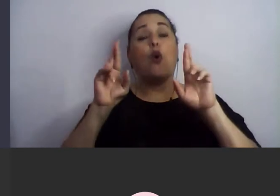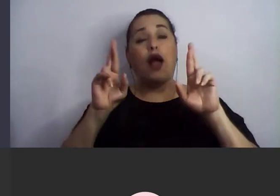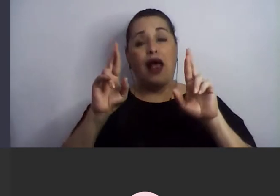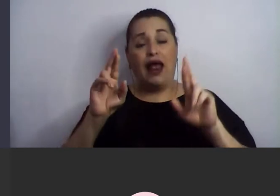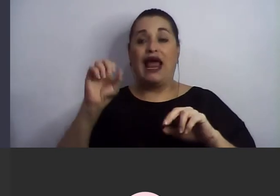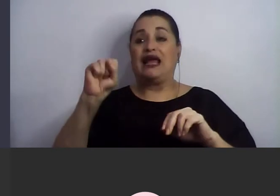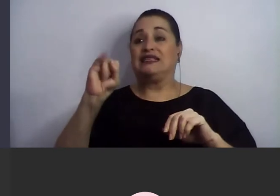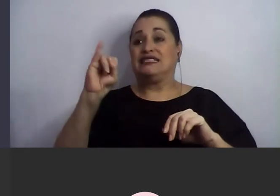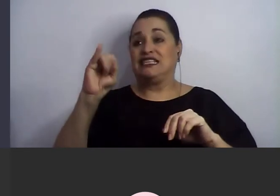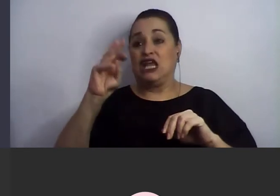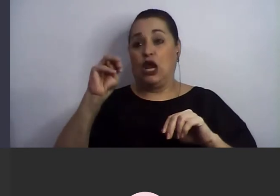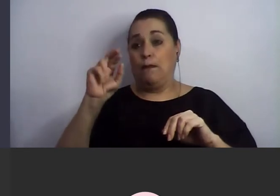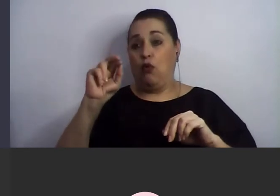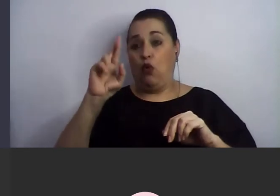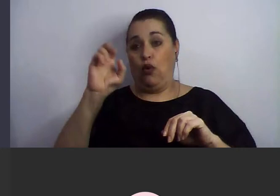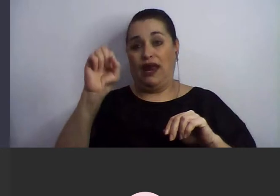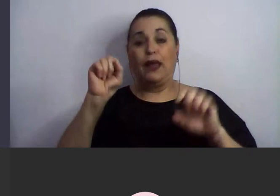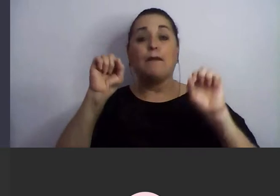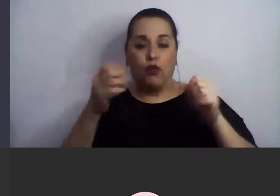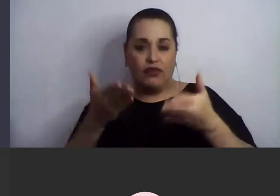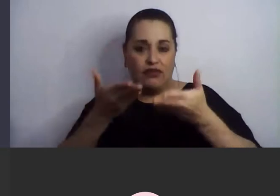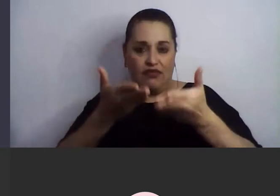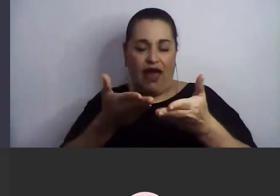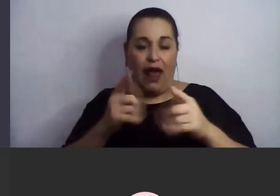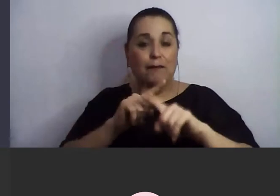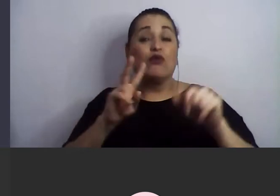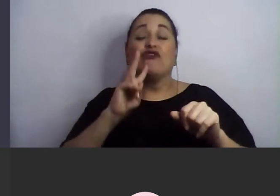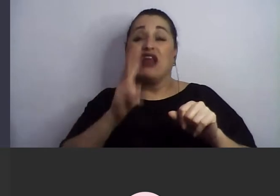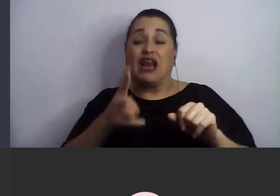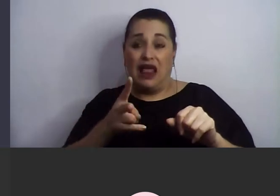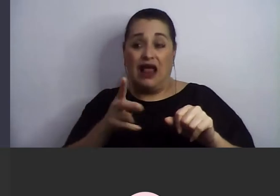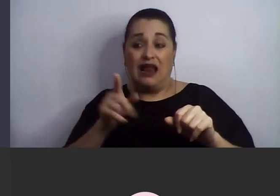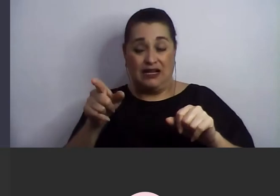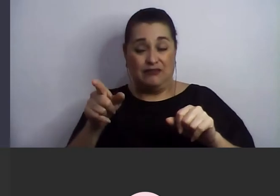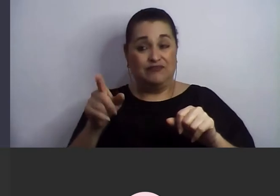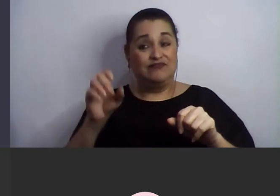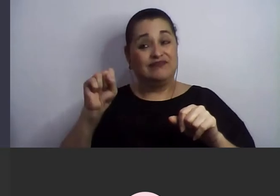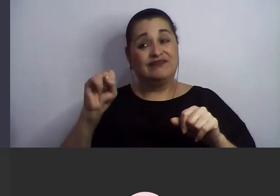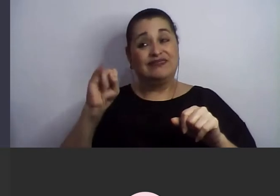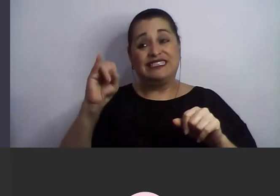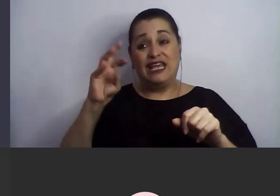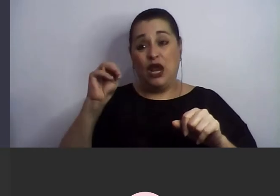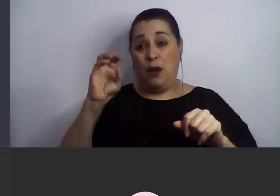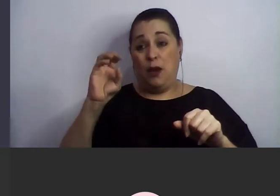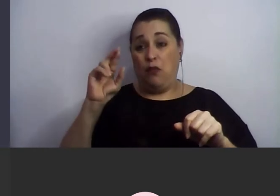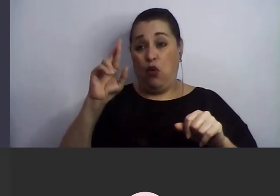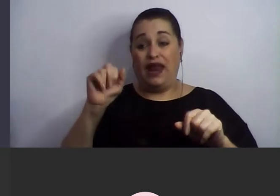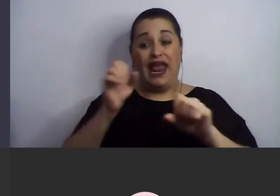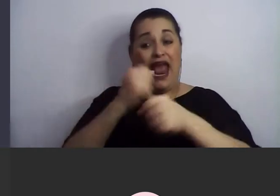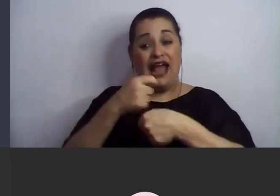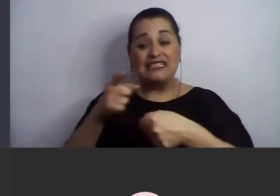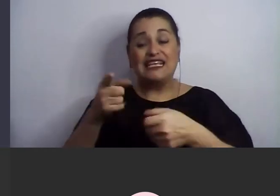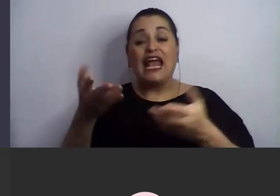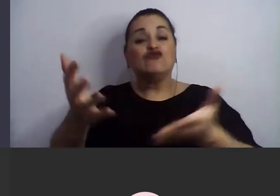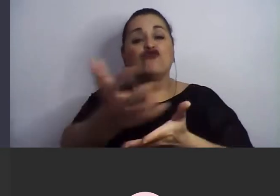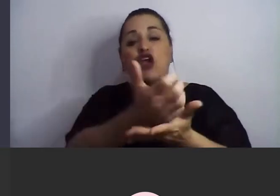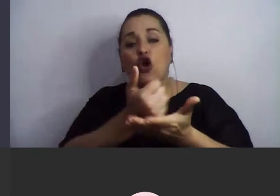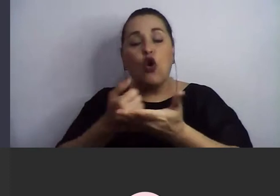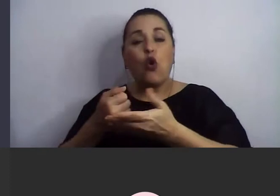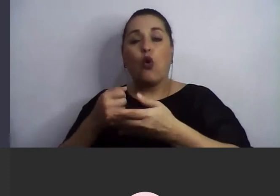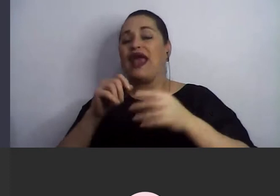brindar pero realmente lo que va a hacer el CIMORE es recoger los insumos que nos brinden las instituciones pero